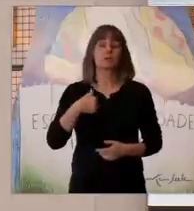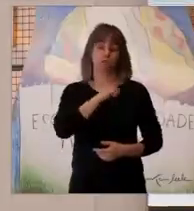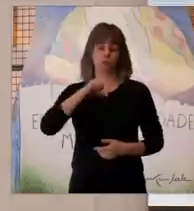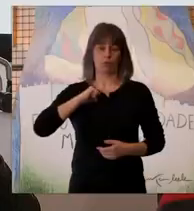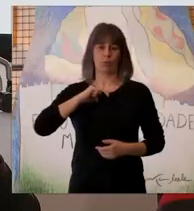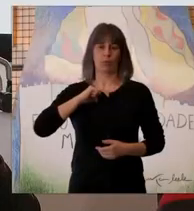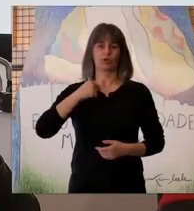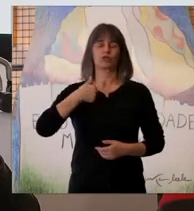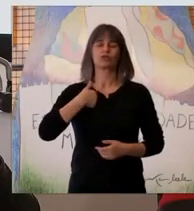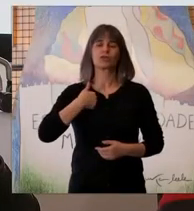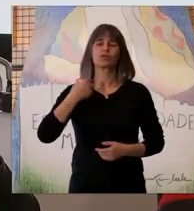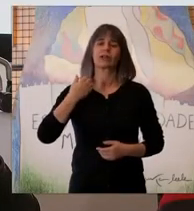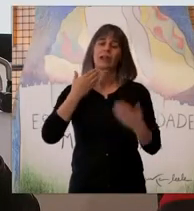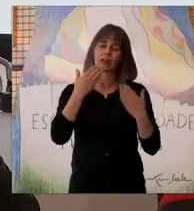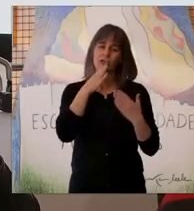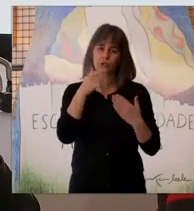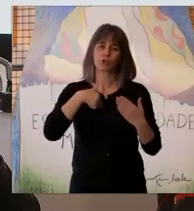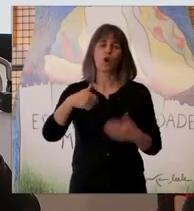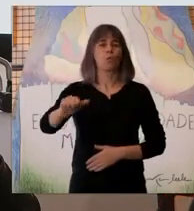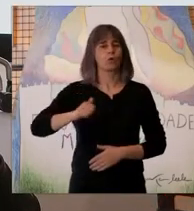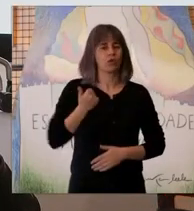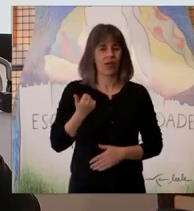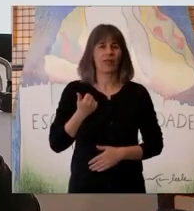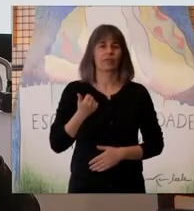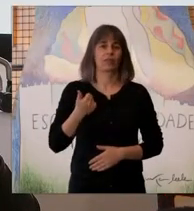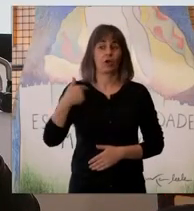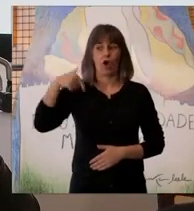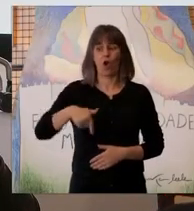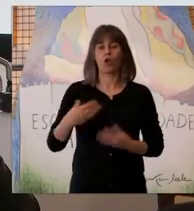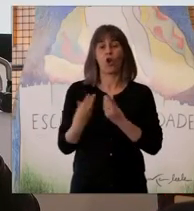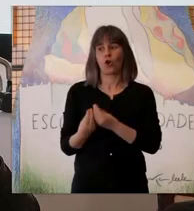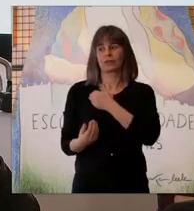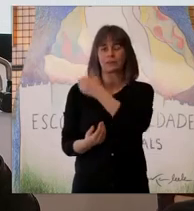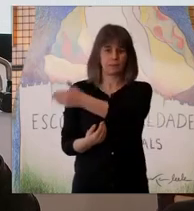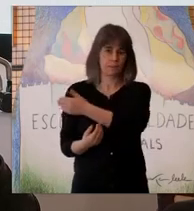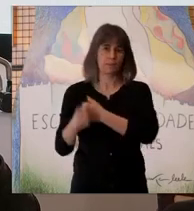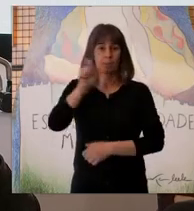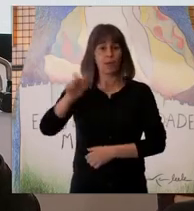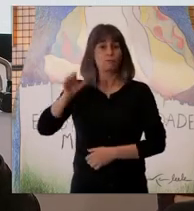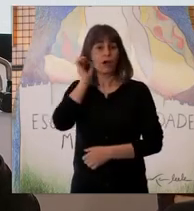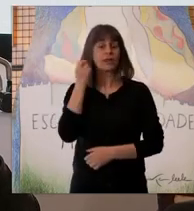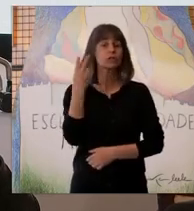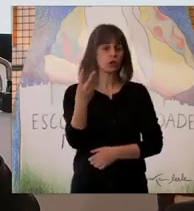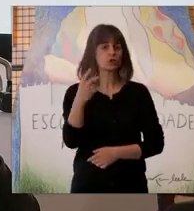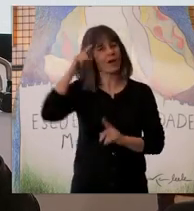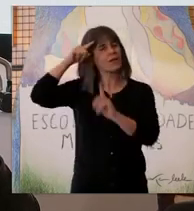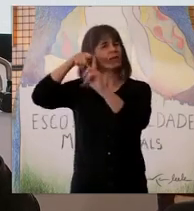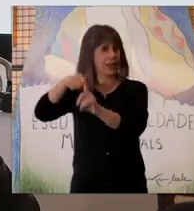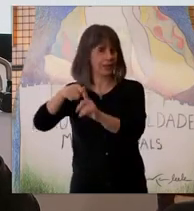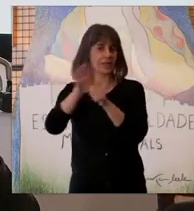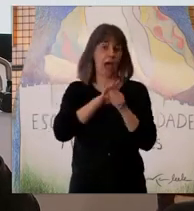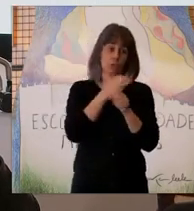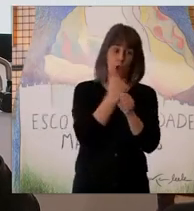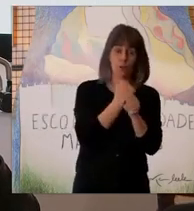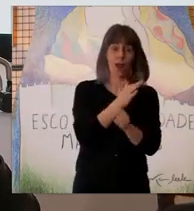con estas dos mujeres referentes para mí ya no solo en el ámbito laboral sino en lo personal y decía